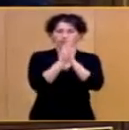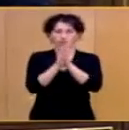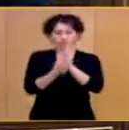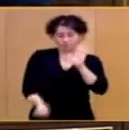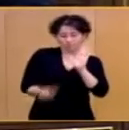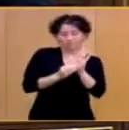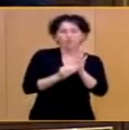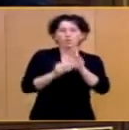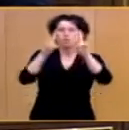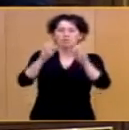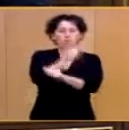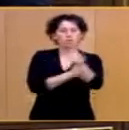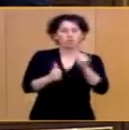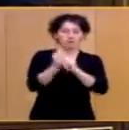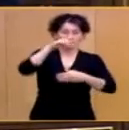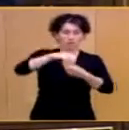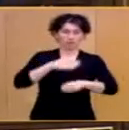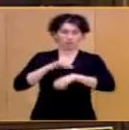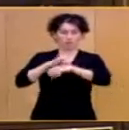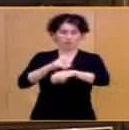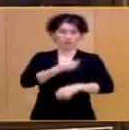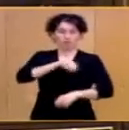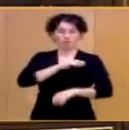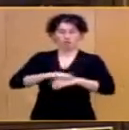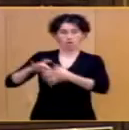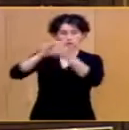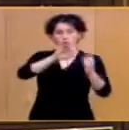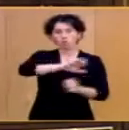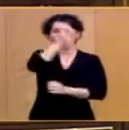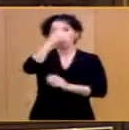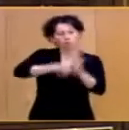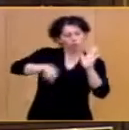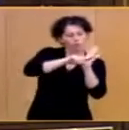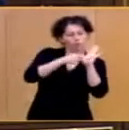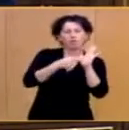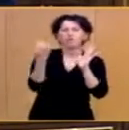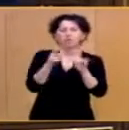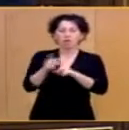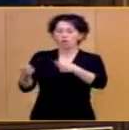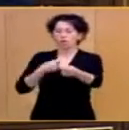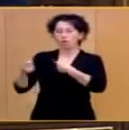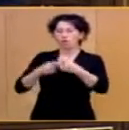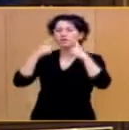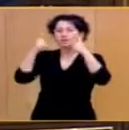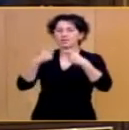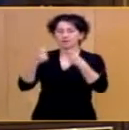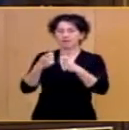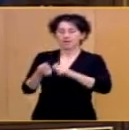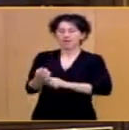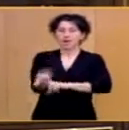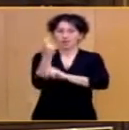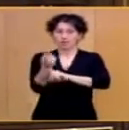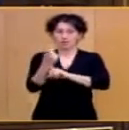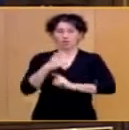la agenda de la presidencia española de la Unión Europea la negociación del levantamiento del veto que impide recuperar el astillero de